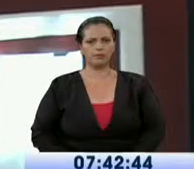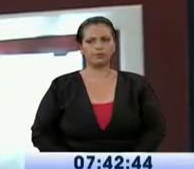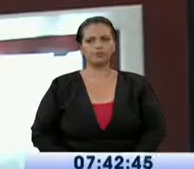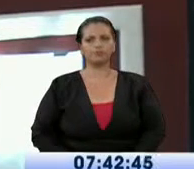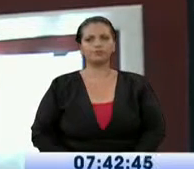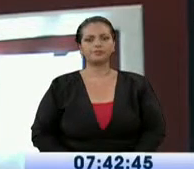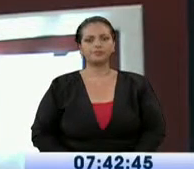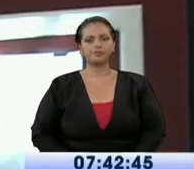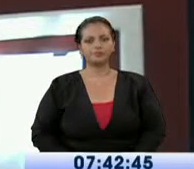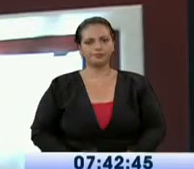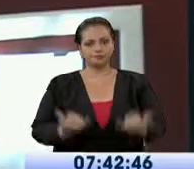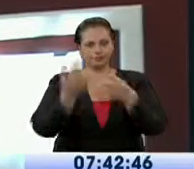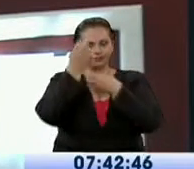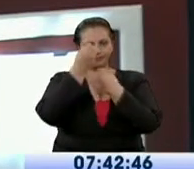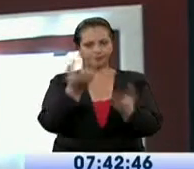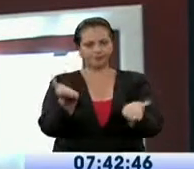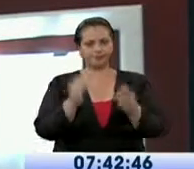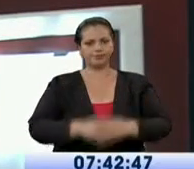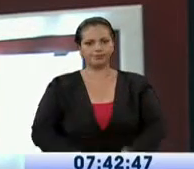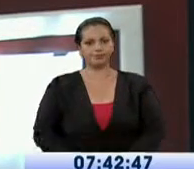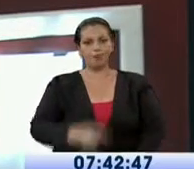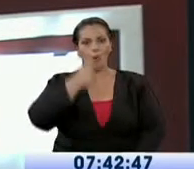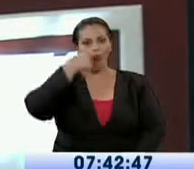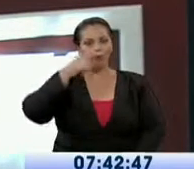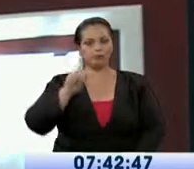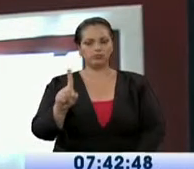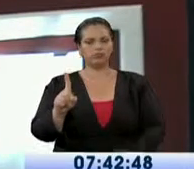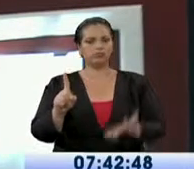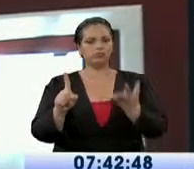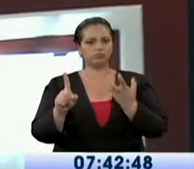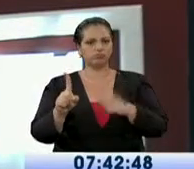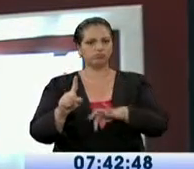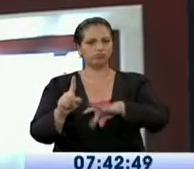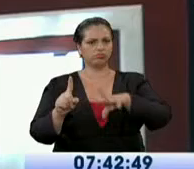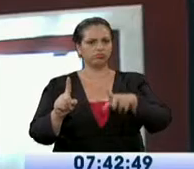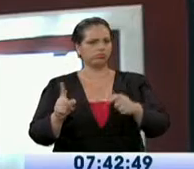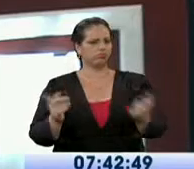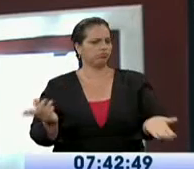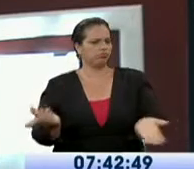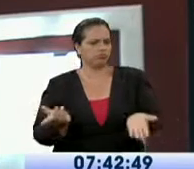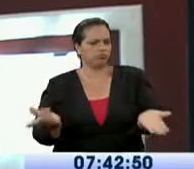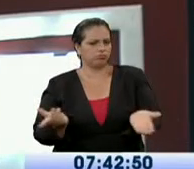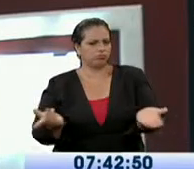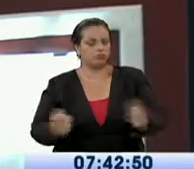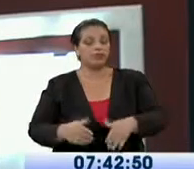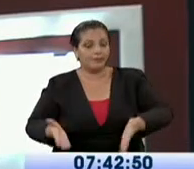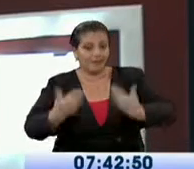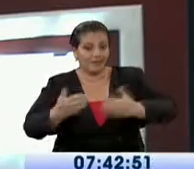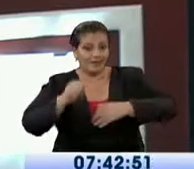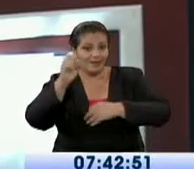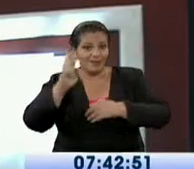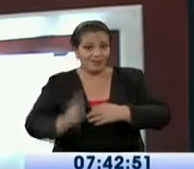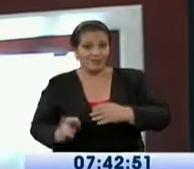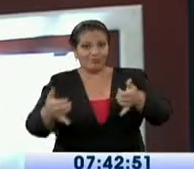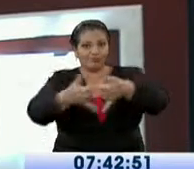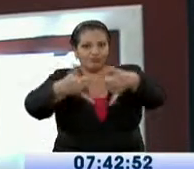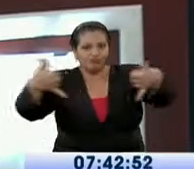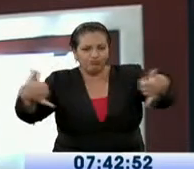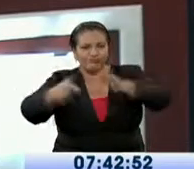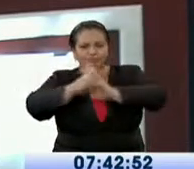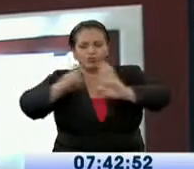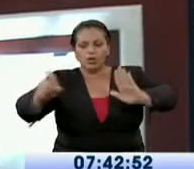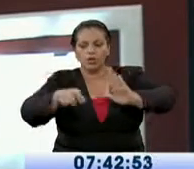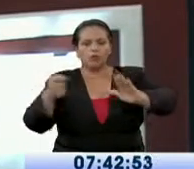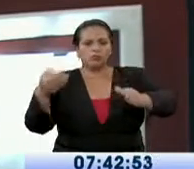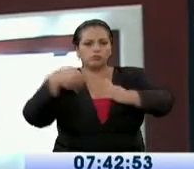Ahora les informamos que un hombre que intentó asaltar un local comercial al sur de Guayaquil fue baleado tras un forcejeo con el propietario del